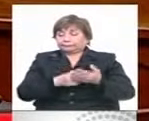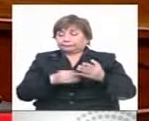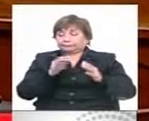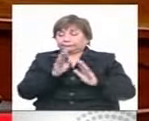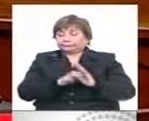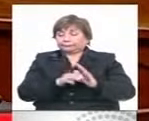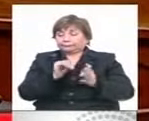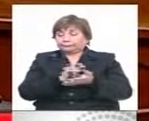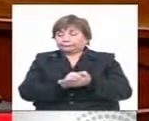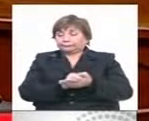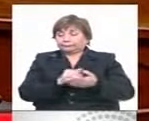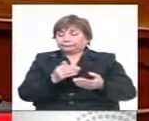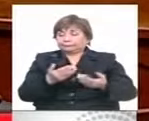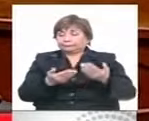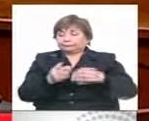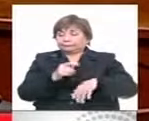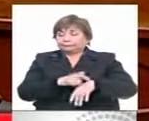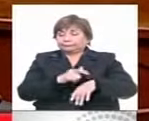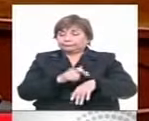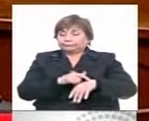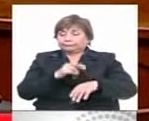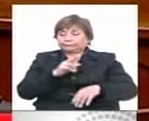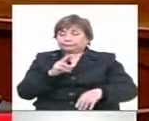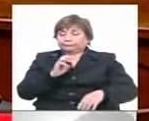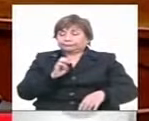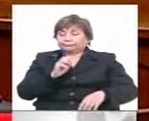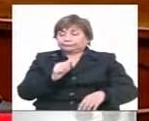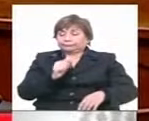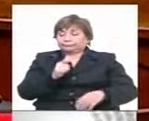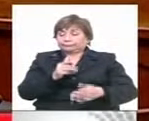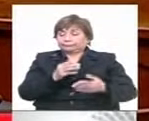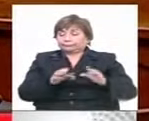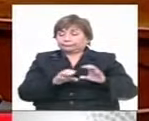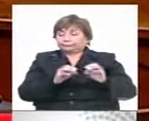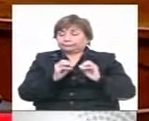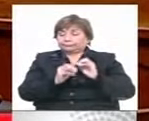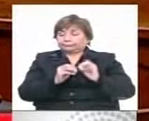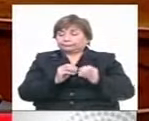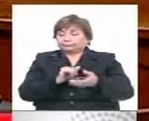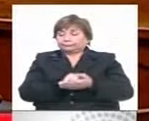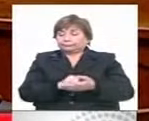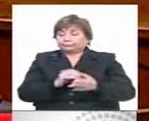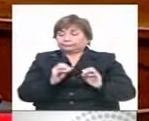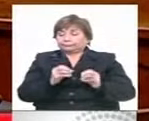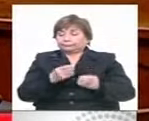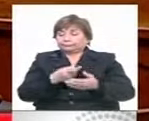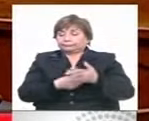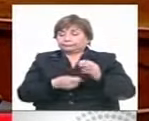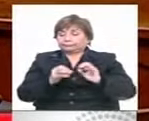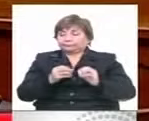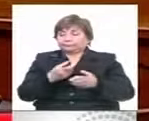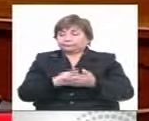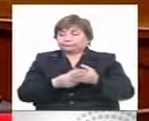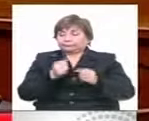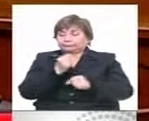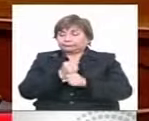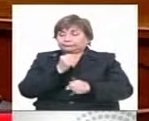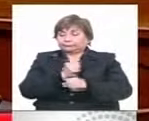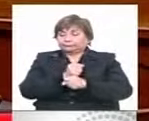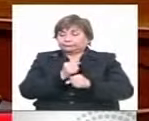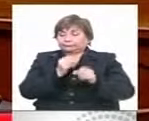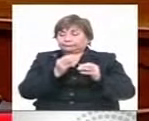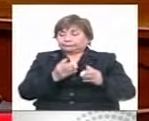consolidar información en tiempo real y asistencia técnica a las autoridades, funcionarios y trabajadores